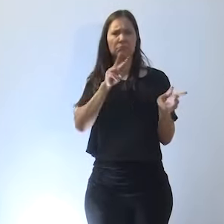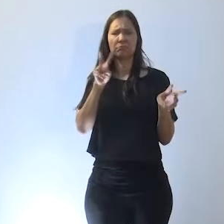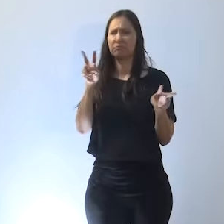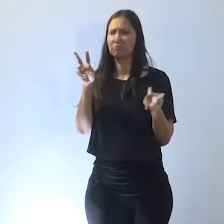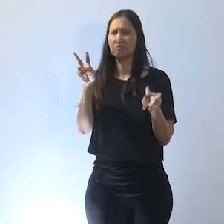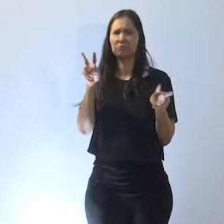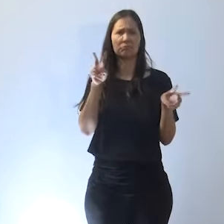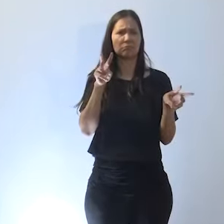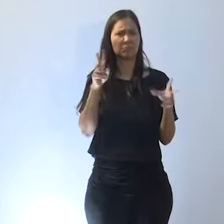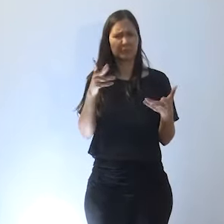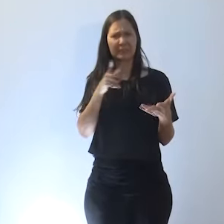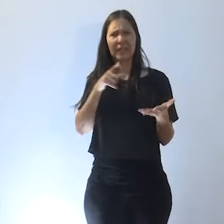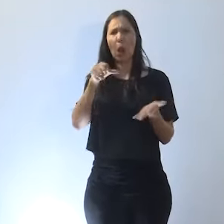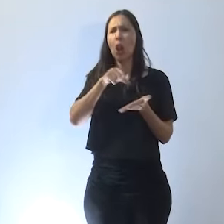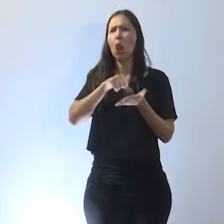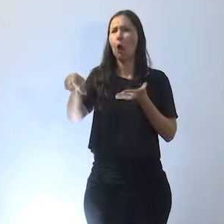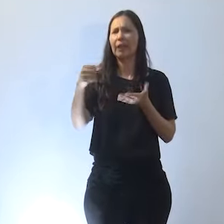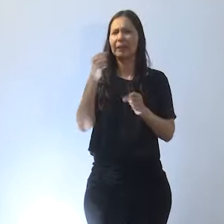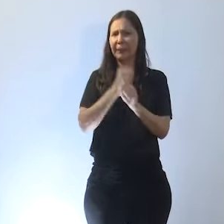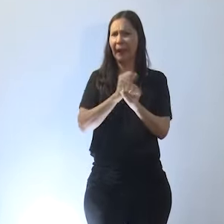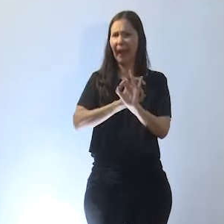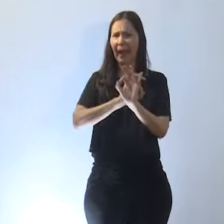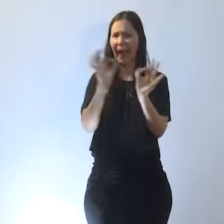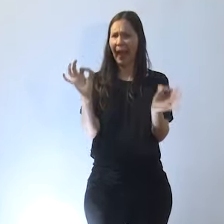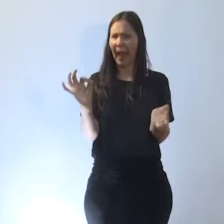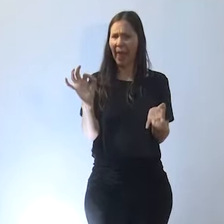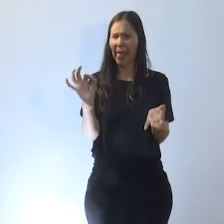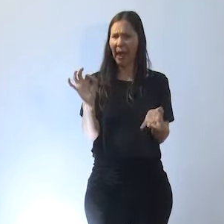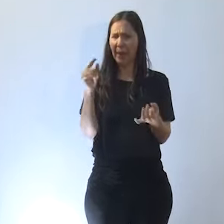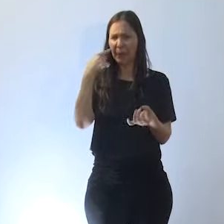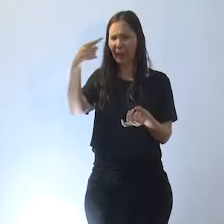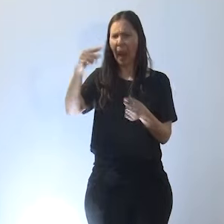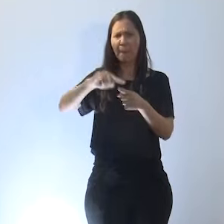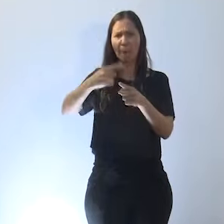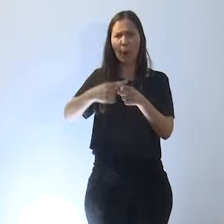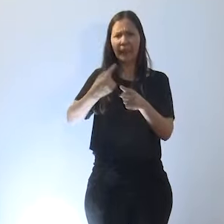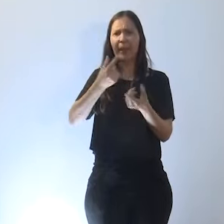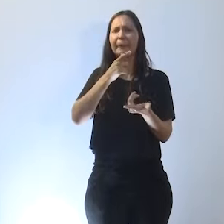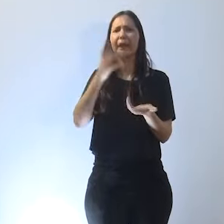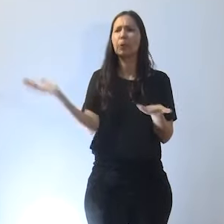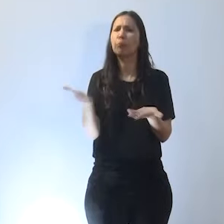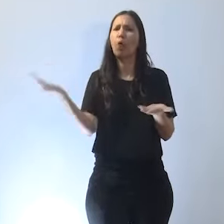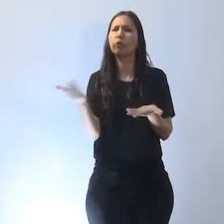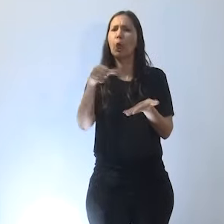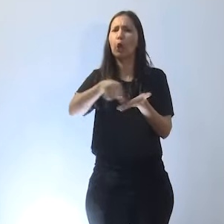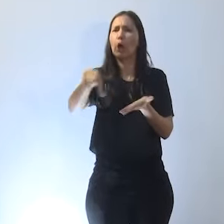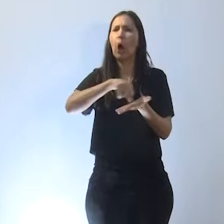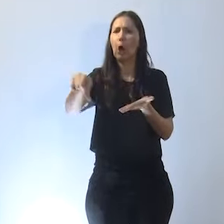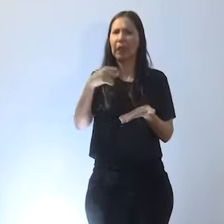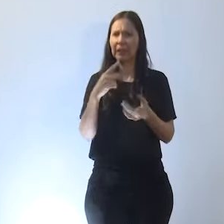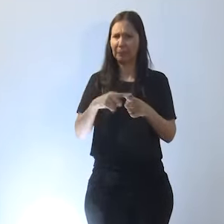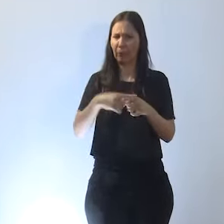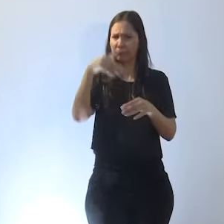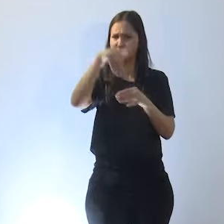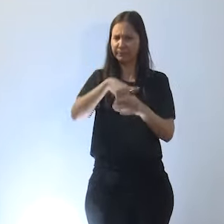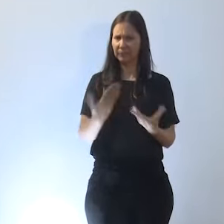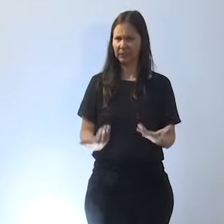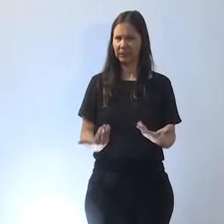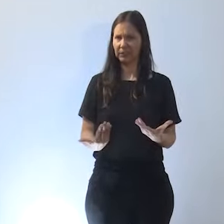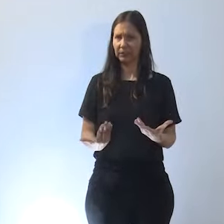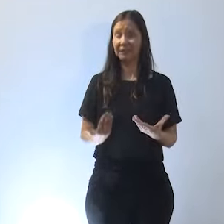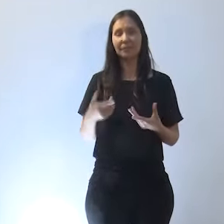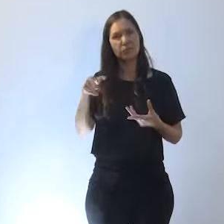un yoki veen el estado veen la política un productor de niis no digo está politizado en el sentido